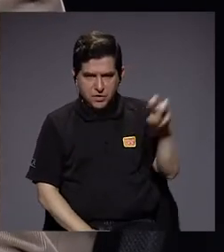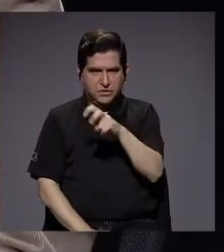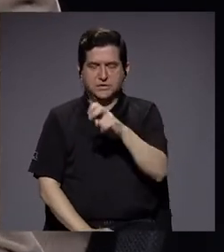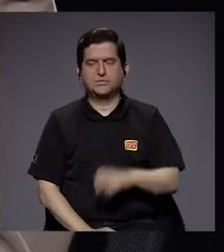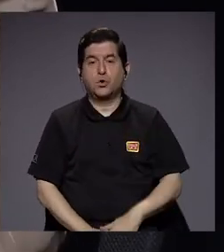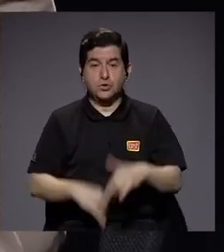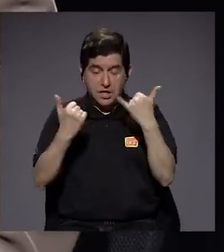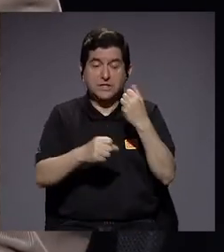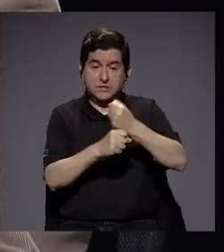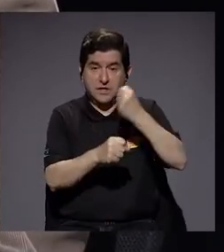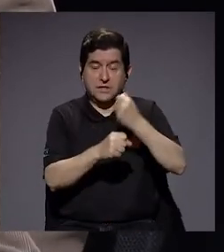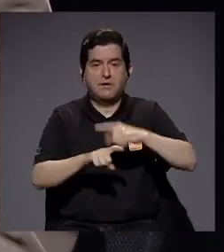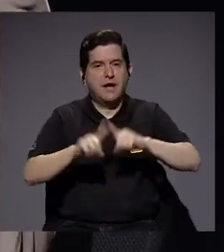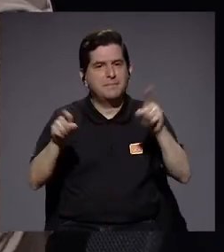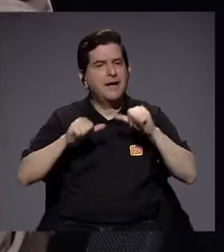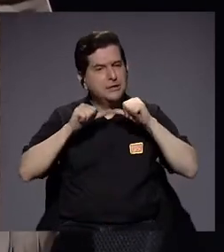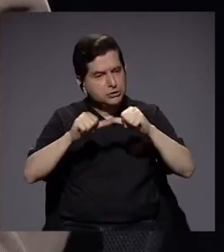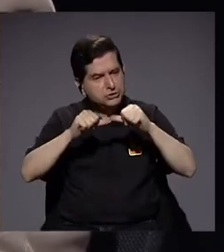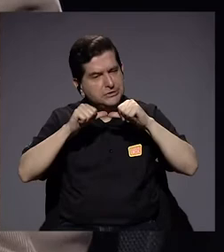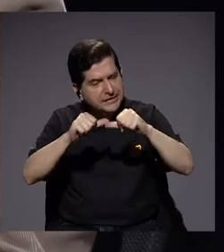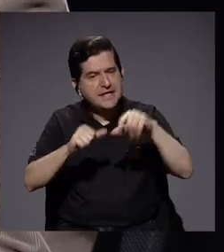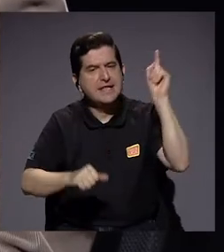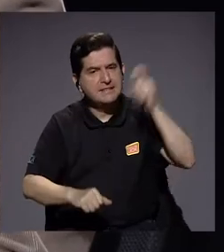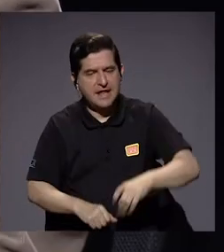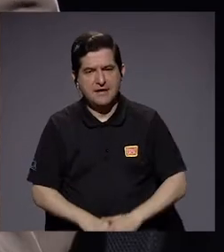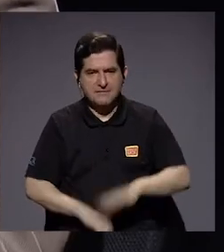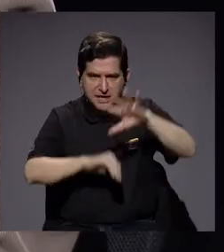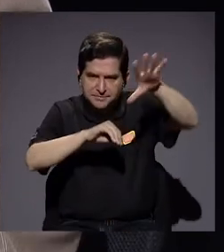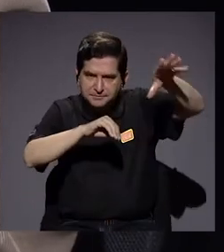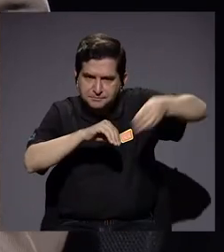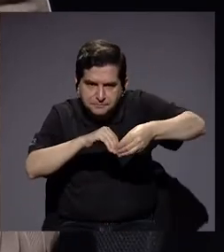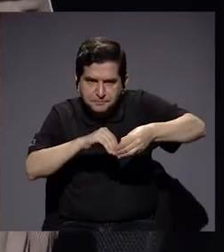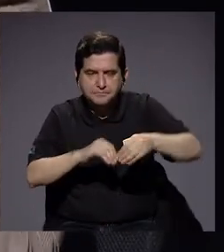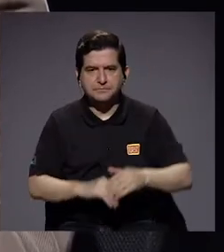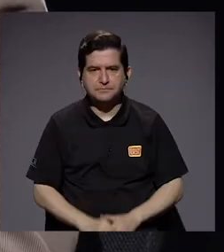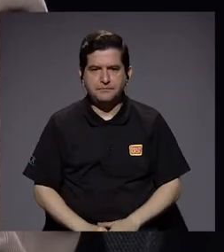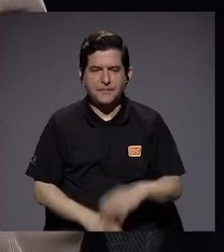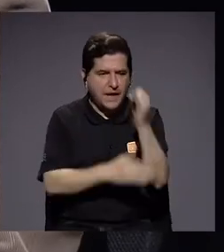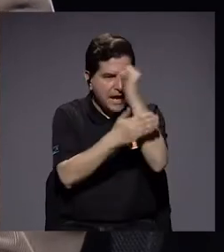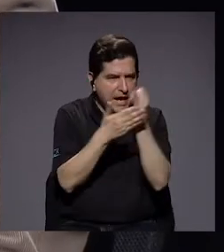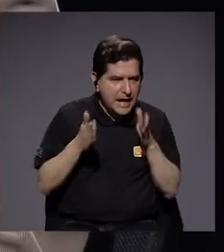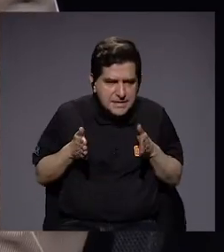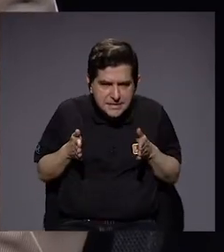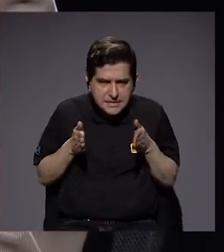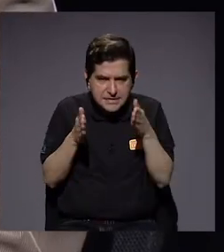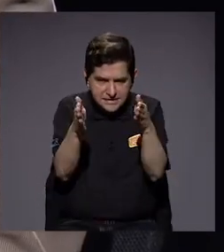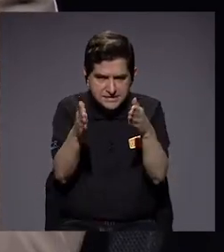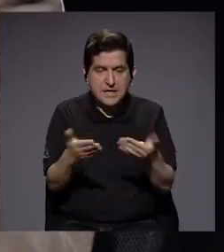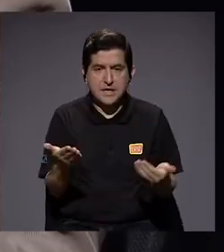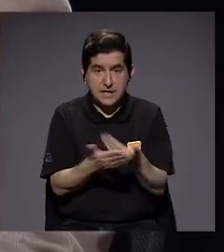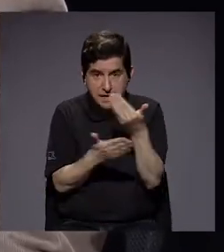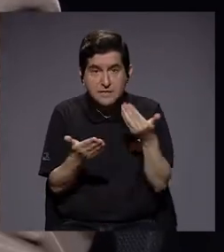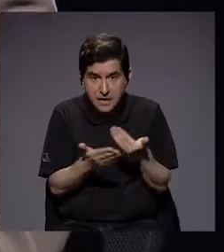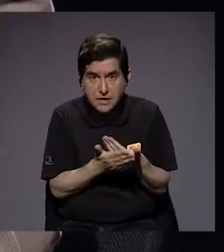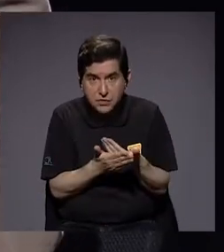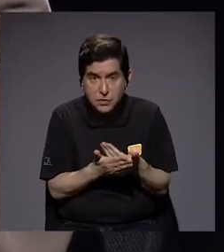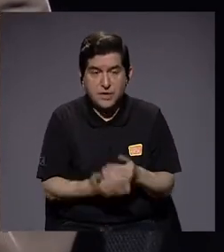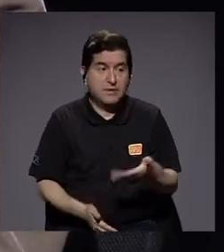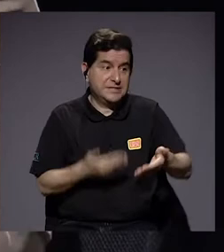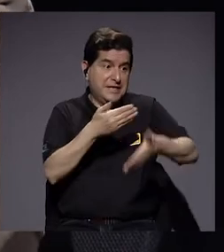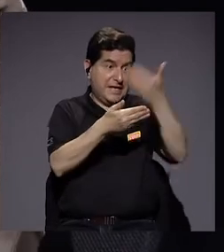Públicas, bueno, ya ha venido trabajando, pero tiene que seguir trabajando en eso, que es incorporar en el diseño de las carreteras, de las nuevas